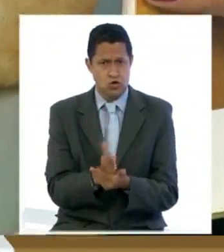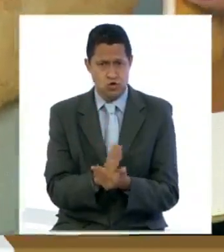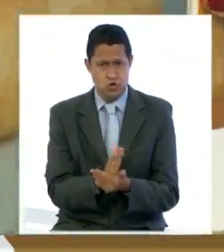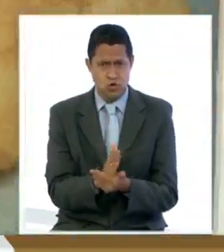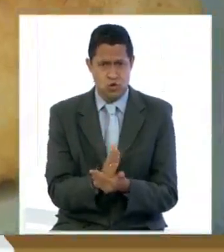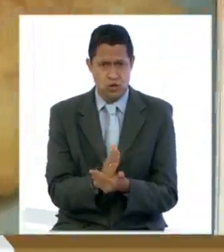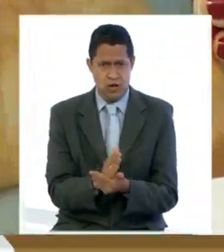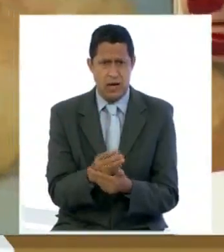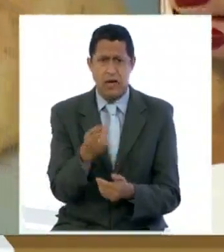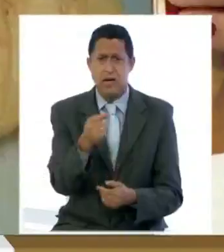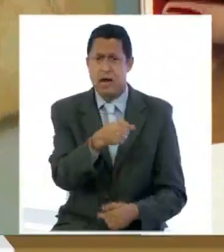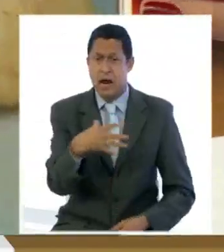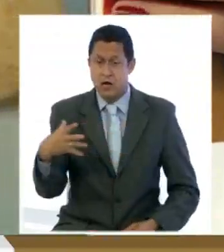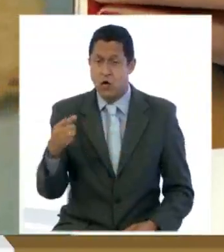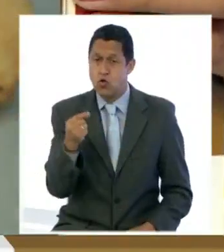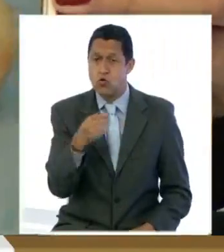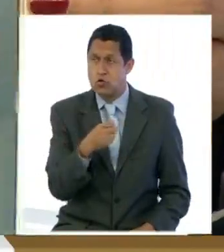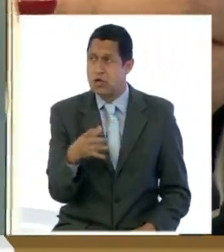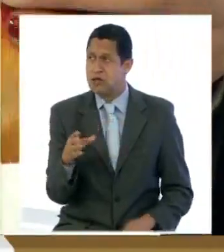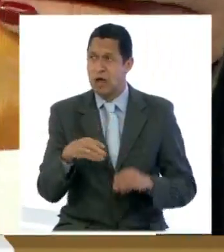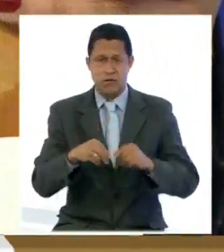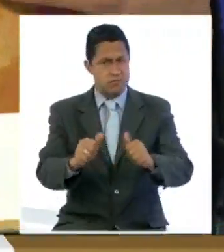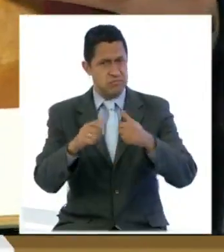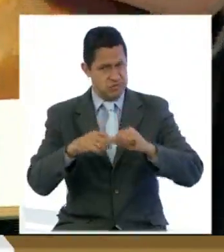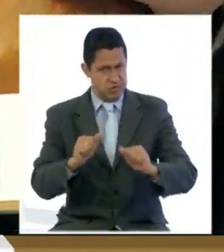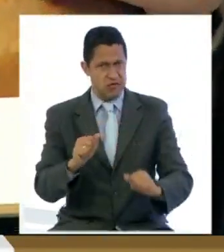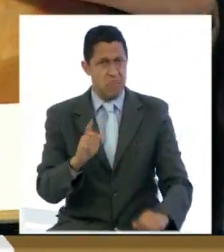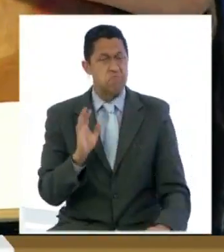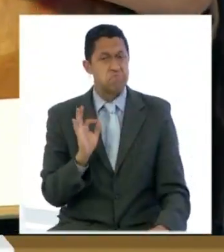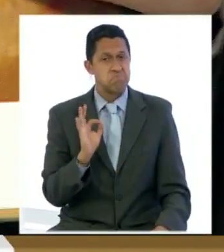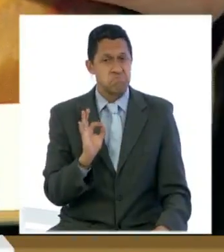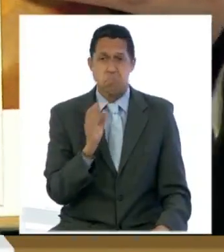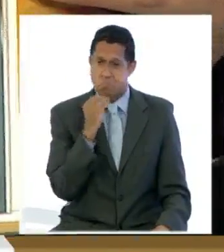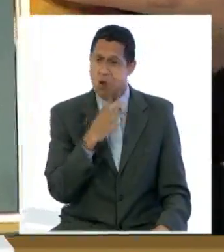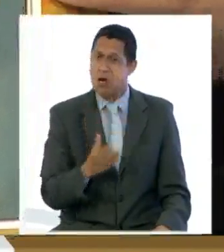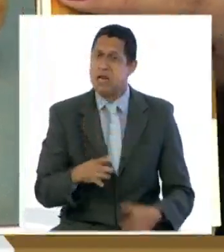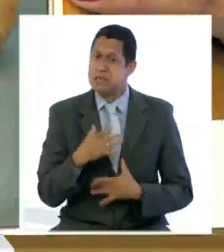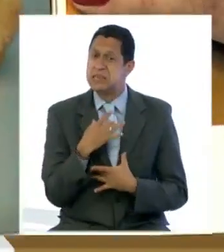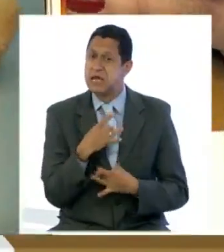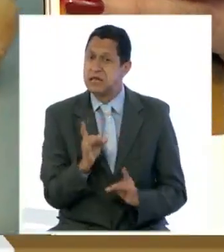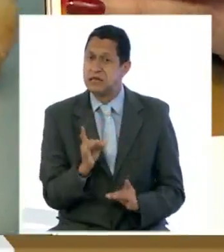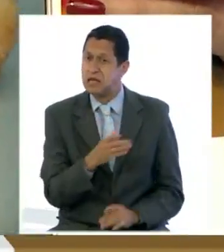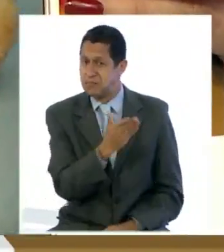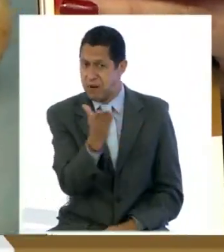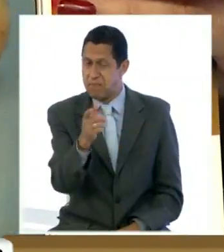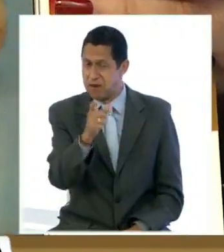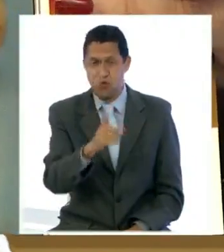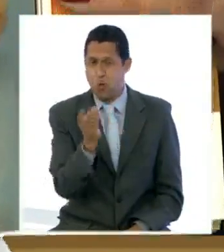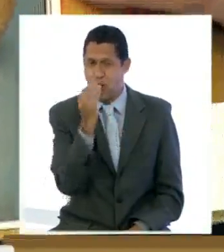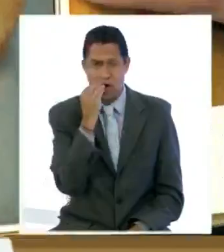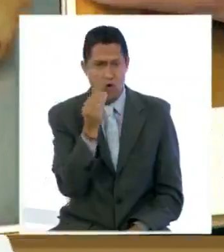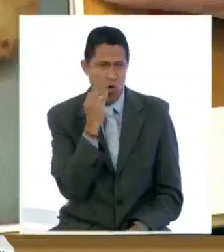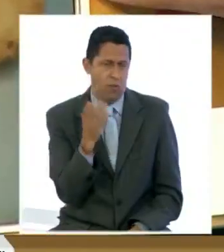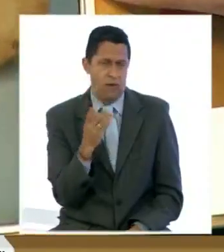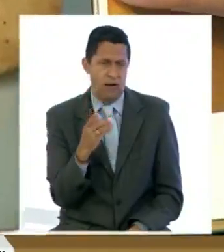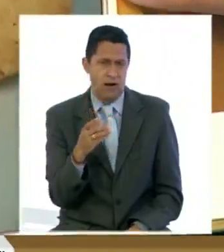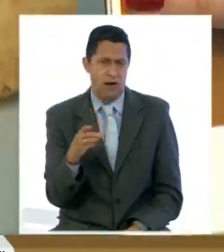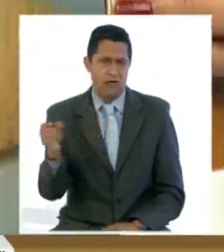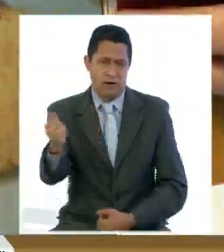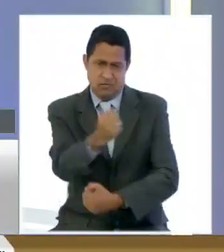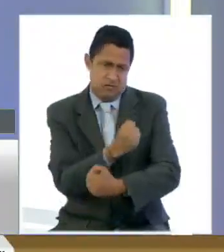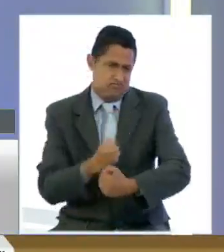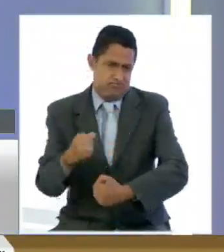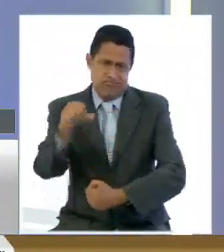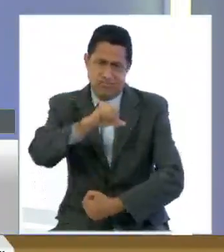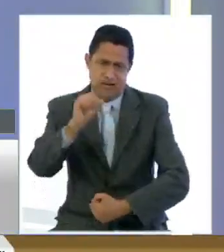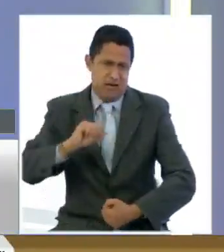y arroz la preparación de esta harina. Entonces es una alternativa bastante interesante para esas personas que no pueden comer harina de trigo.